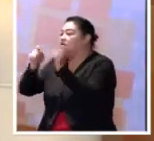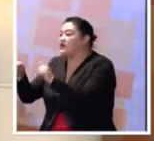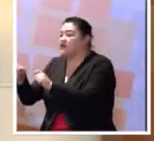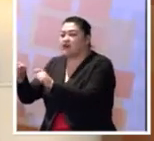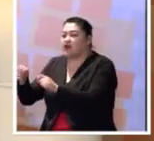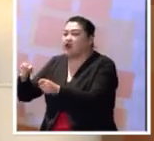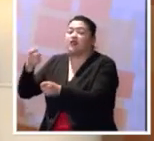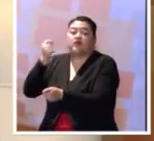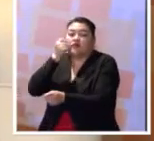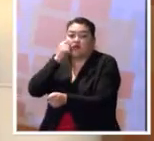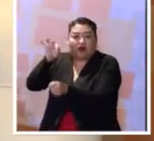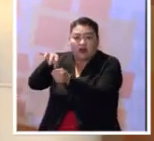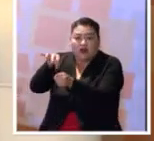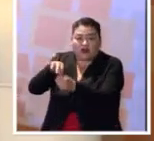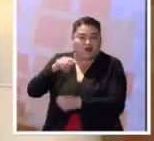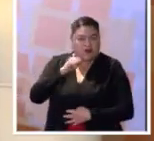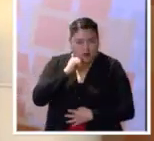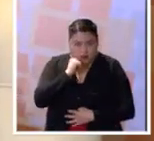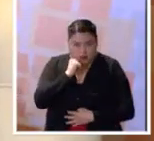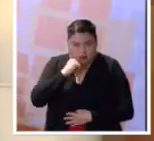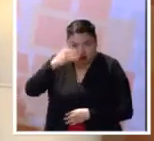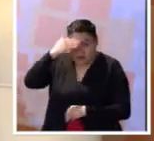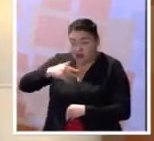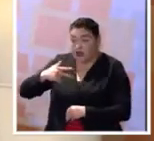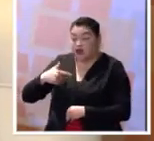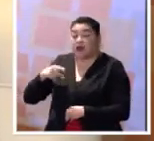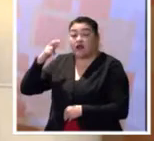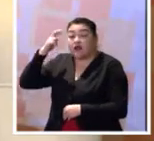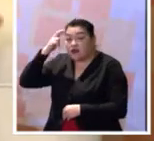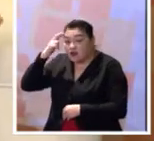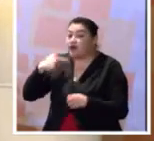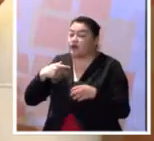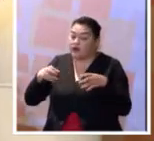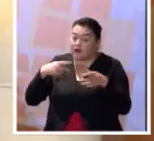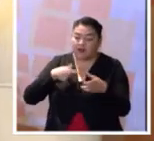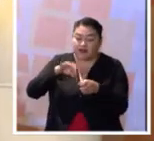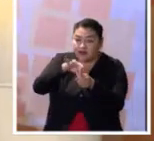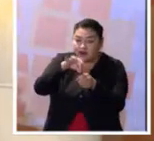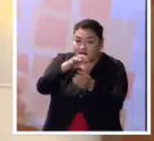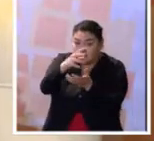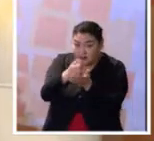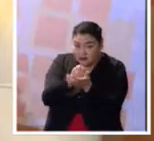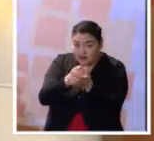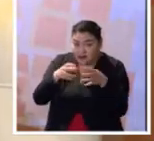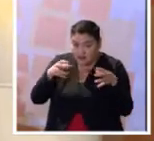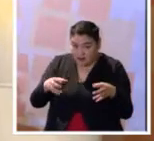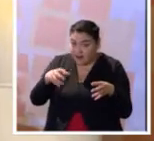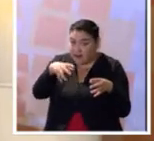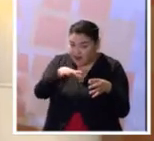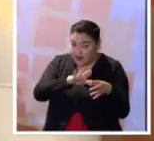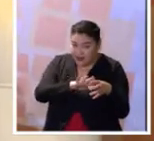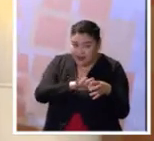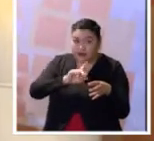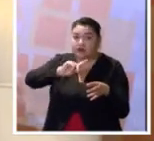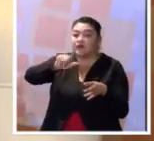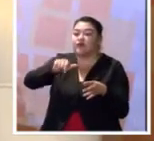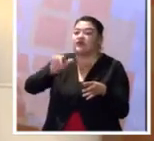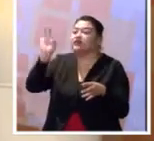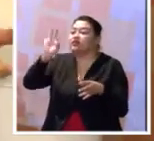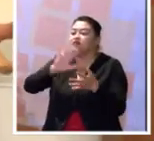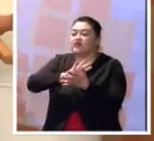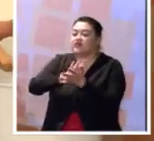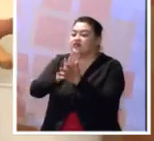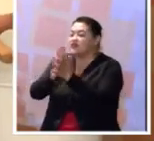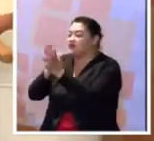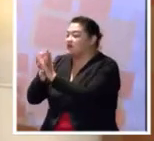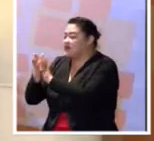del voto, dado para las mayorías relativas, las elecciones definidas por voto directo, entonces se pueden hacer